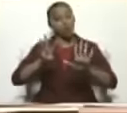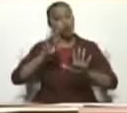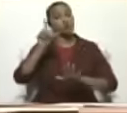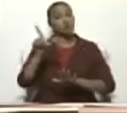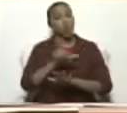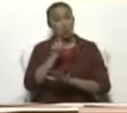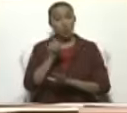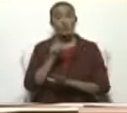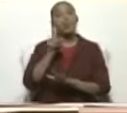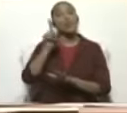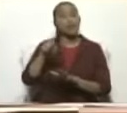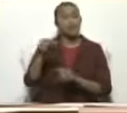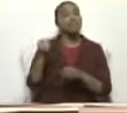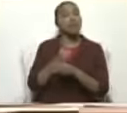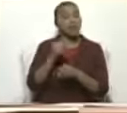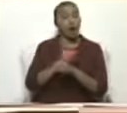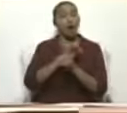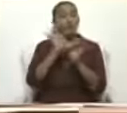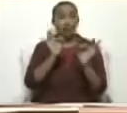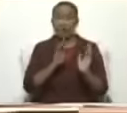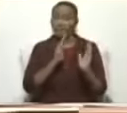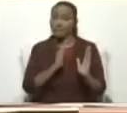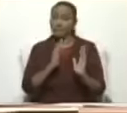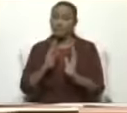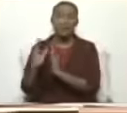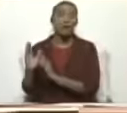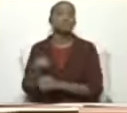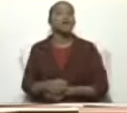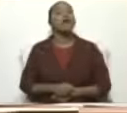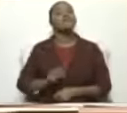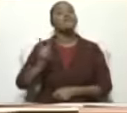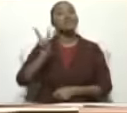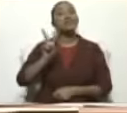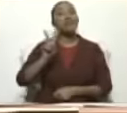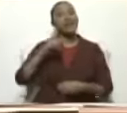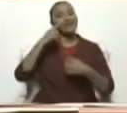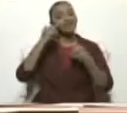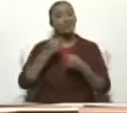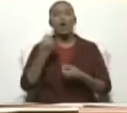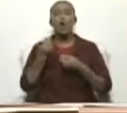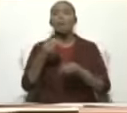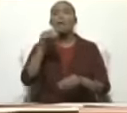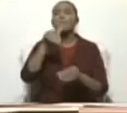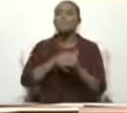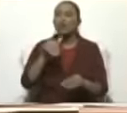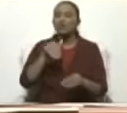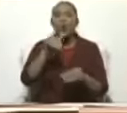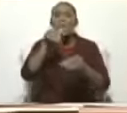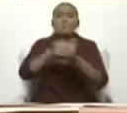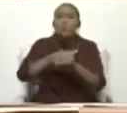Elecciones se ganan con votos. Para asegurar los votos necesitas estructuras.